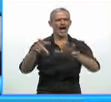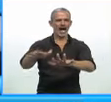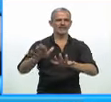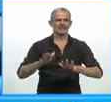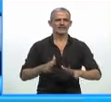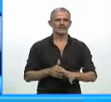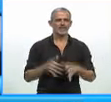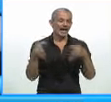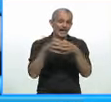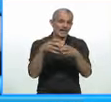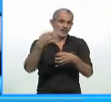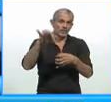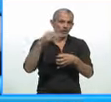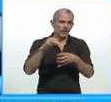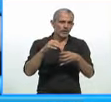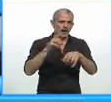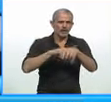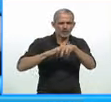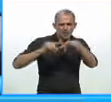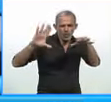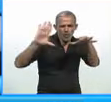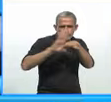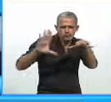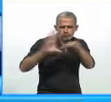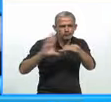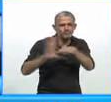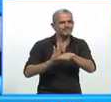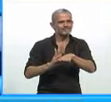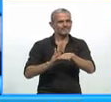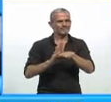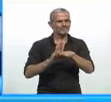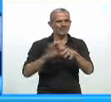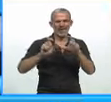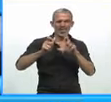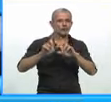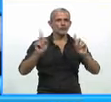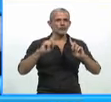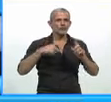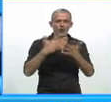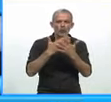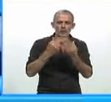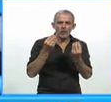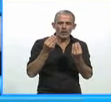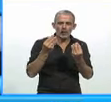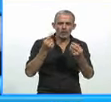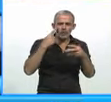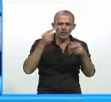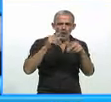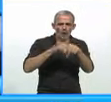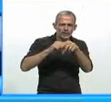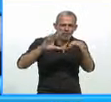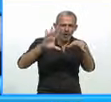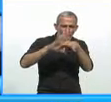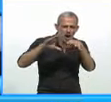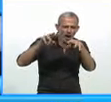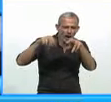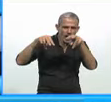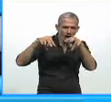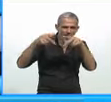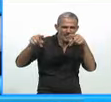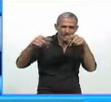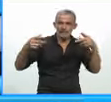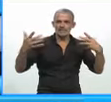El equipo tiene que tener una sincronización perfecta. Y bueno, yo sufro de ver la regata porque siempre que, como lo vi, empezar a navegar, cada